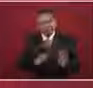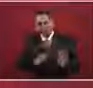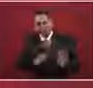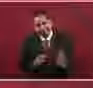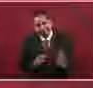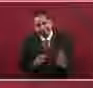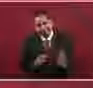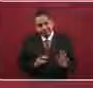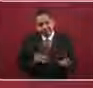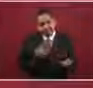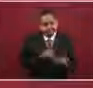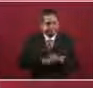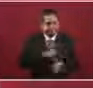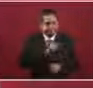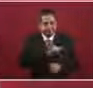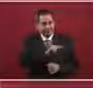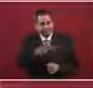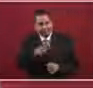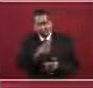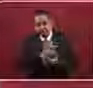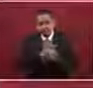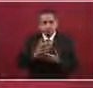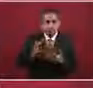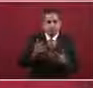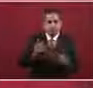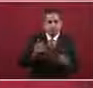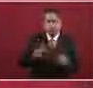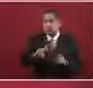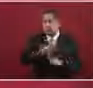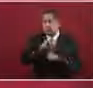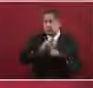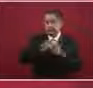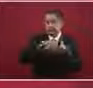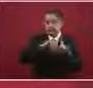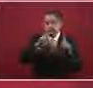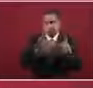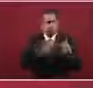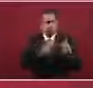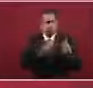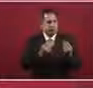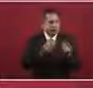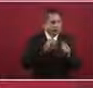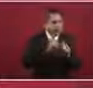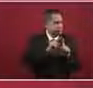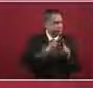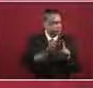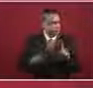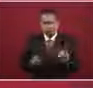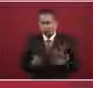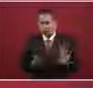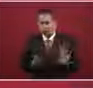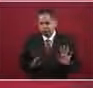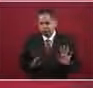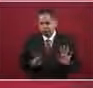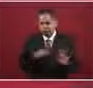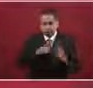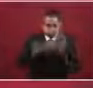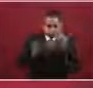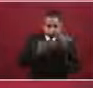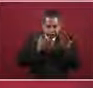que existen en el país. Se debe de revisar en su